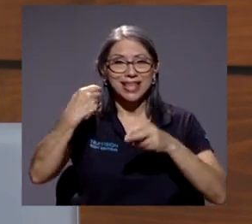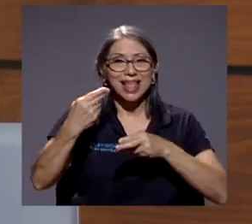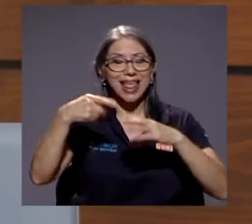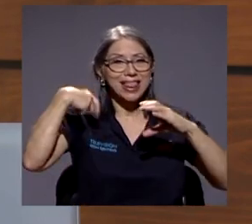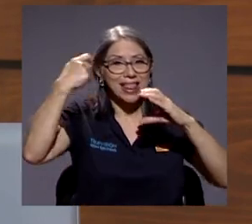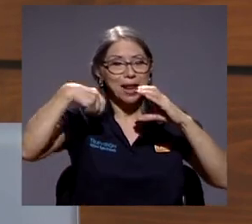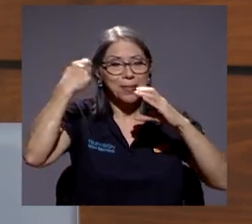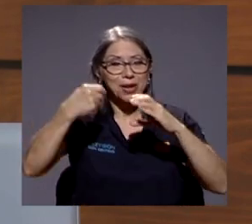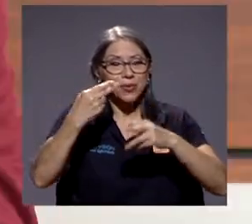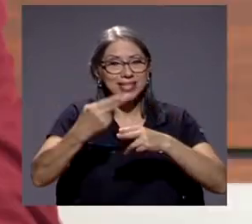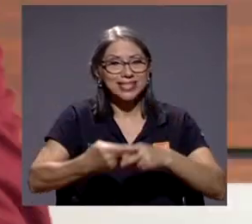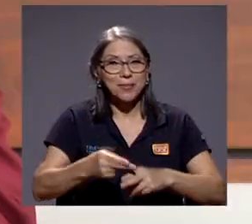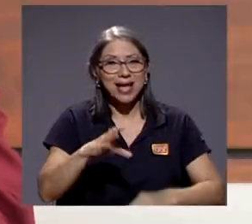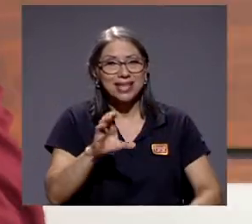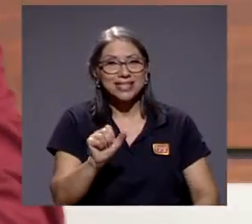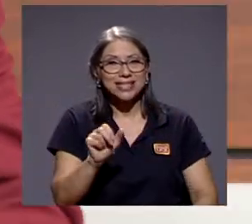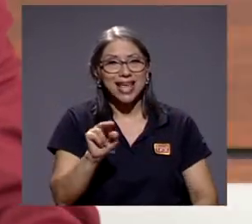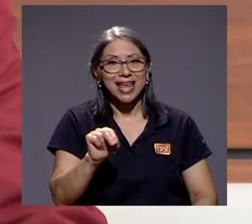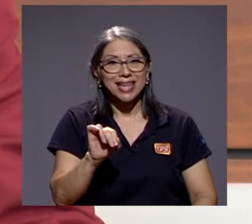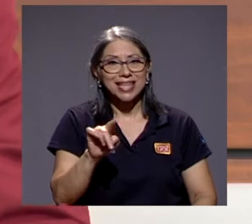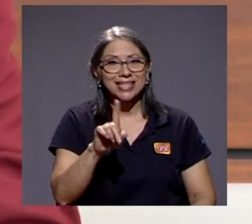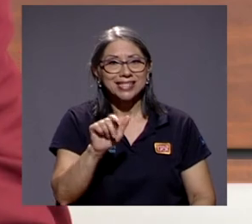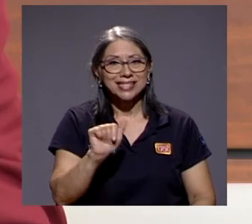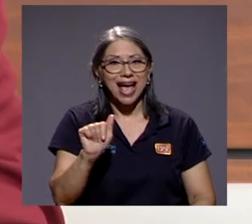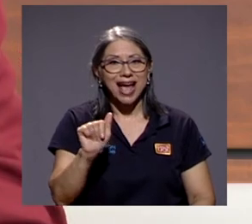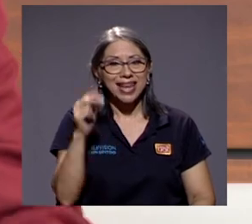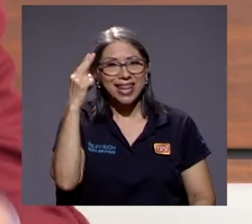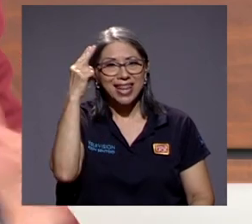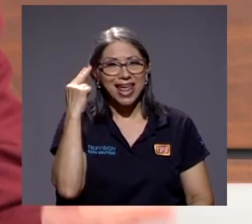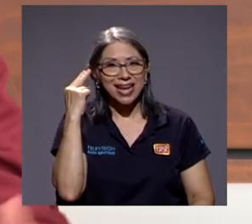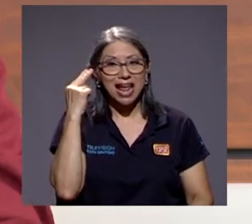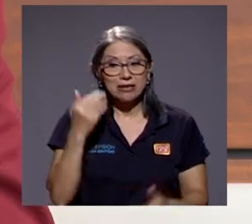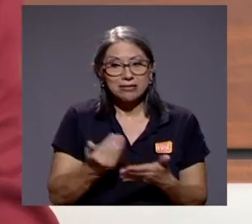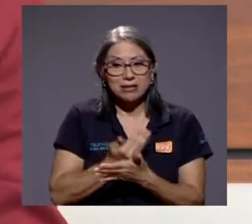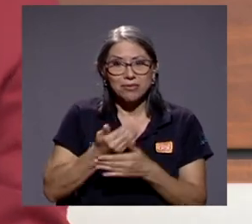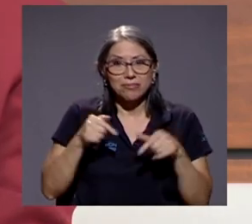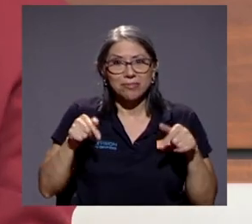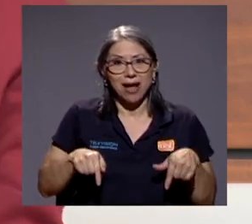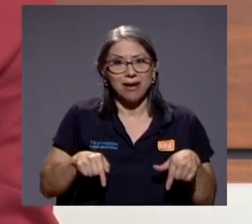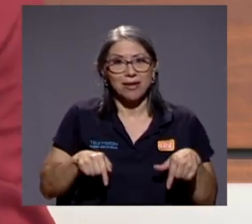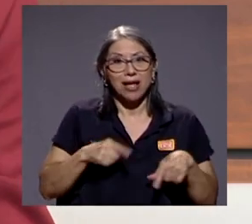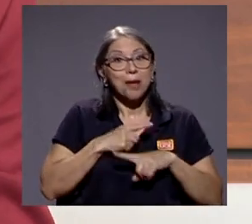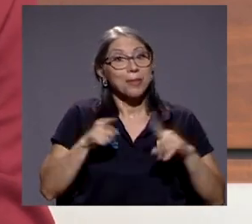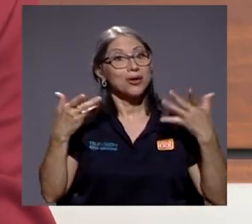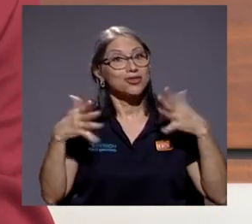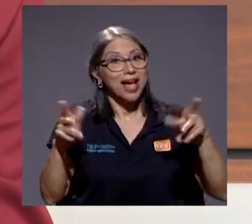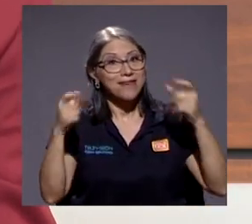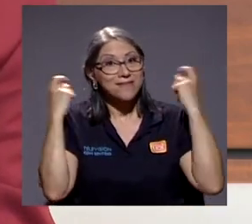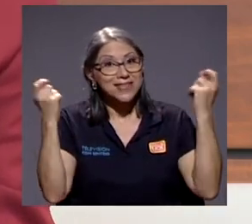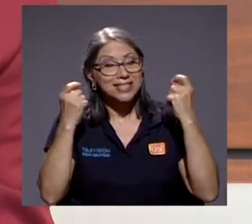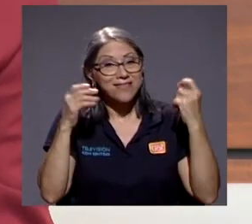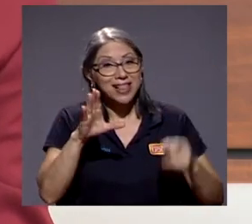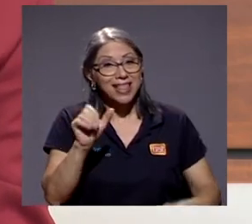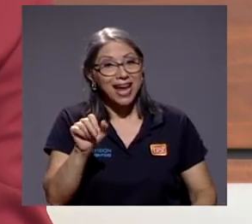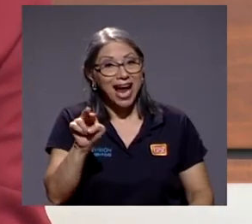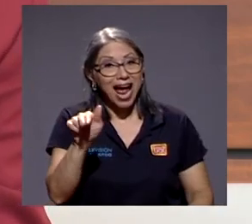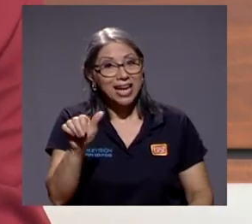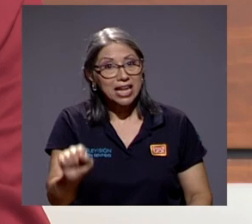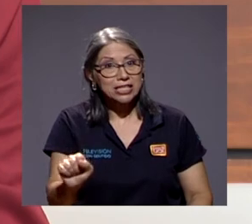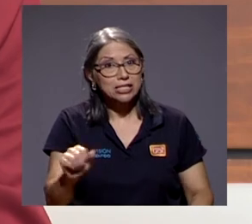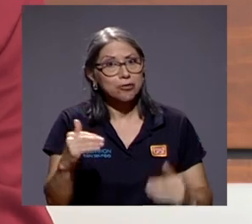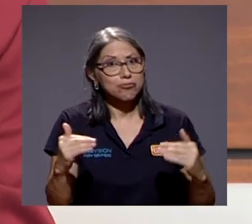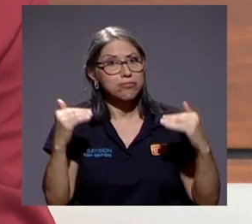negra que se está estrenando aquí por lo menos acá ya ya ya voló alto en el festival de cannes así es que si nos hablas un